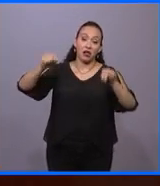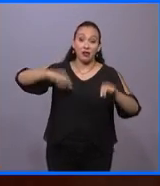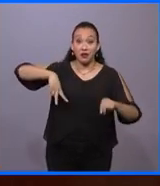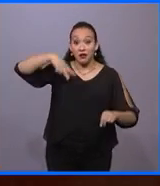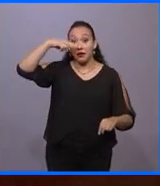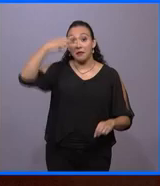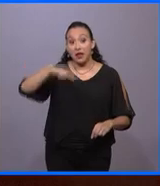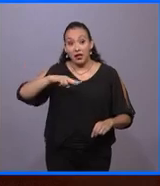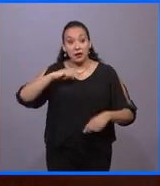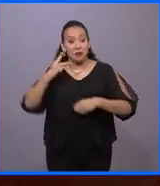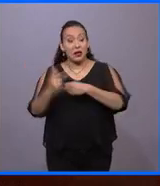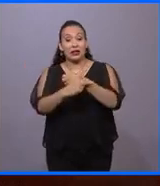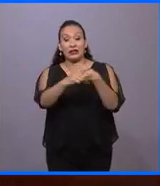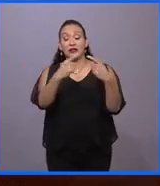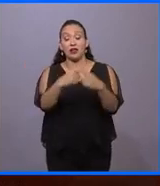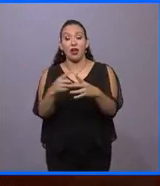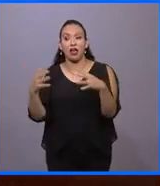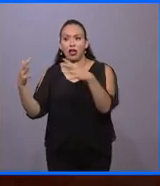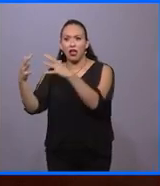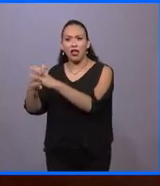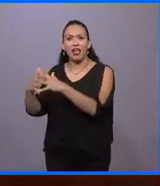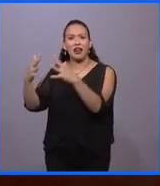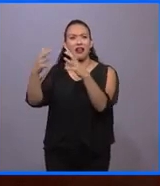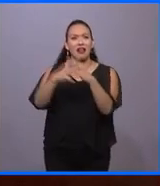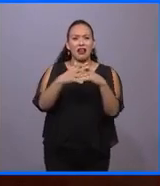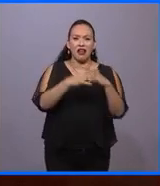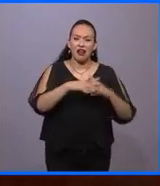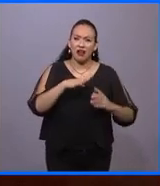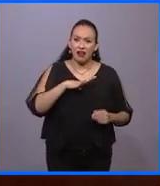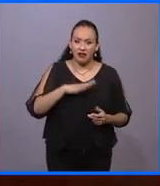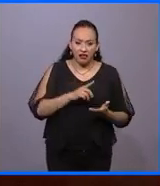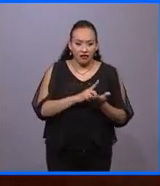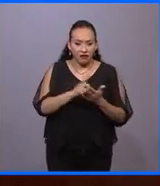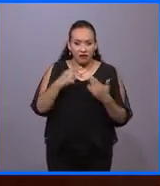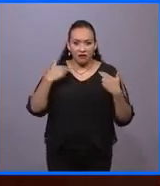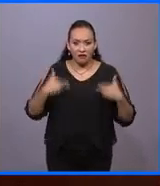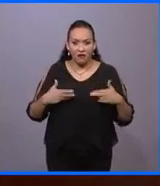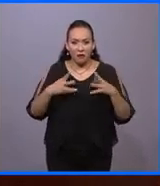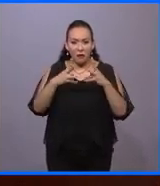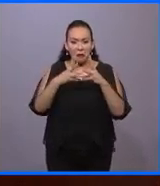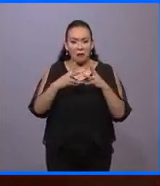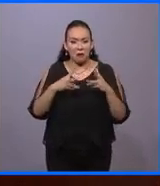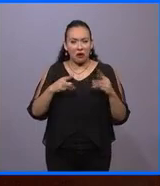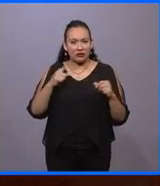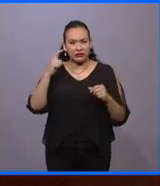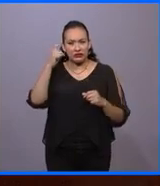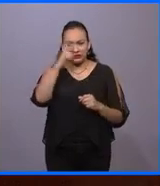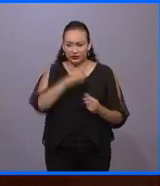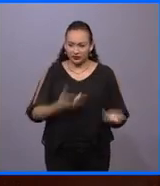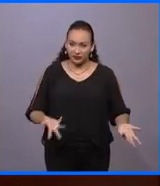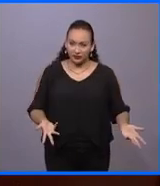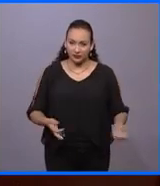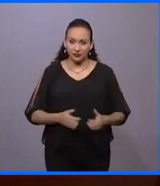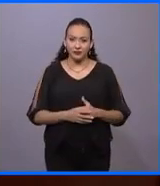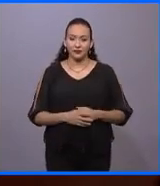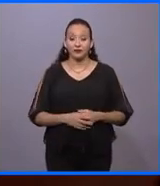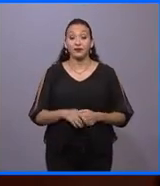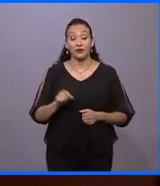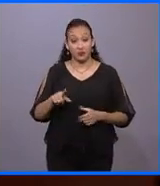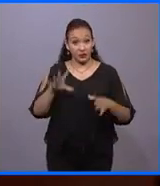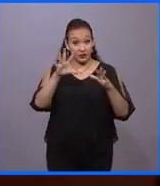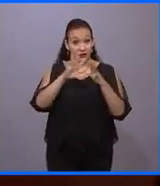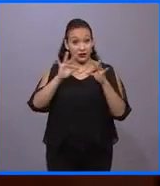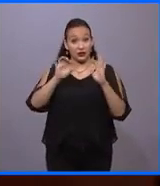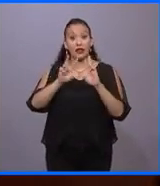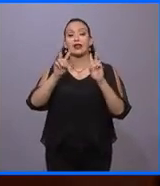todo tipo y en tiempos en que la vigencia de los derechos humanos está en crisis. También abordó